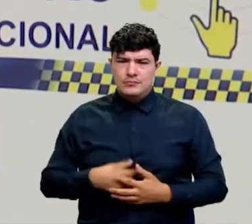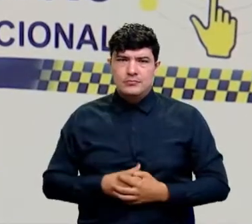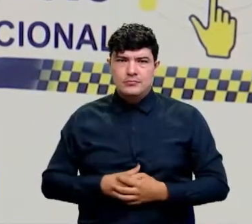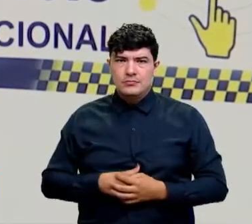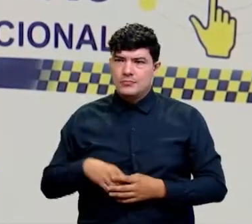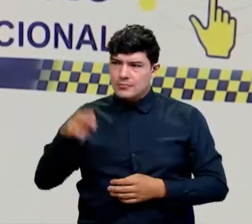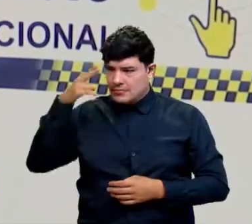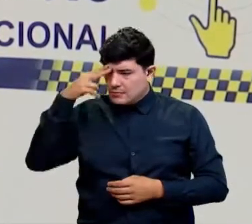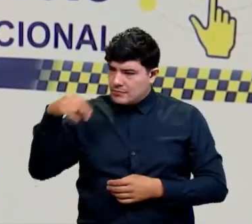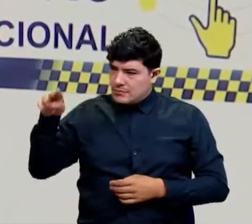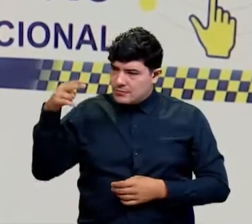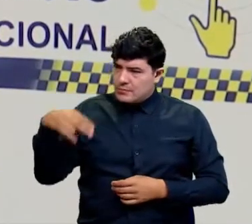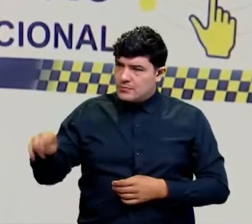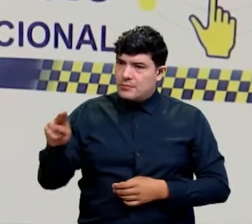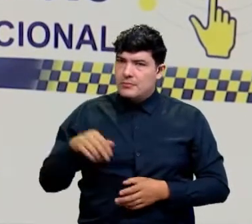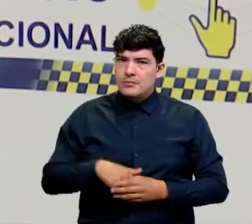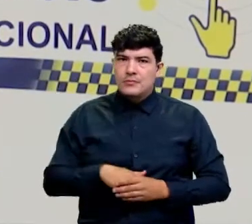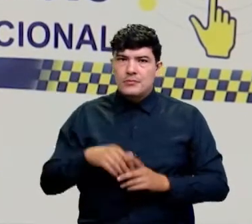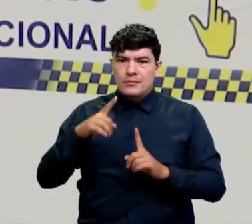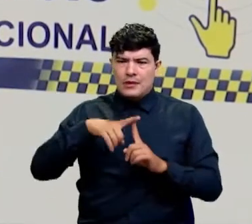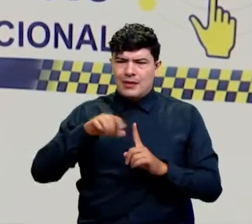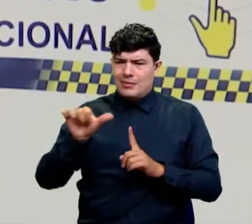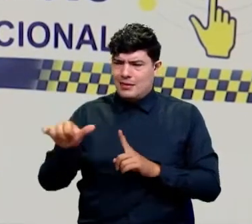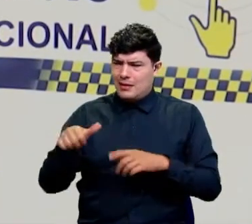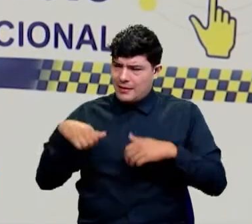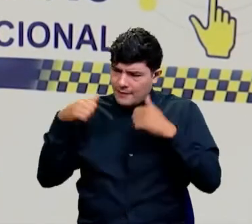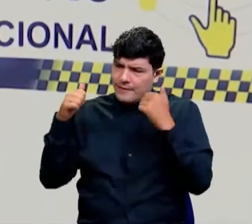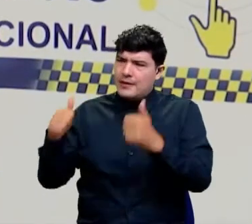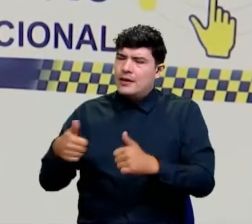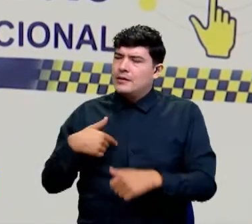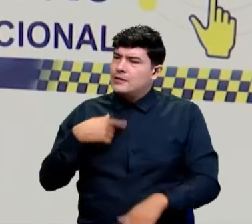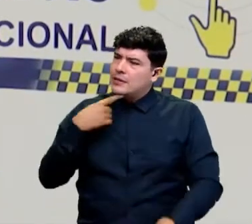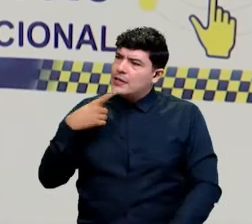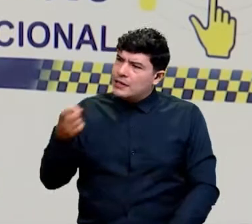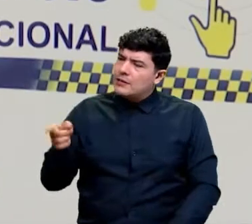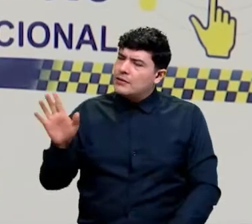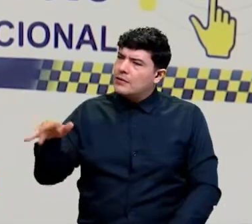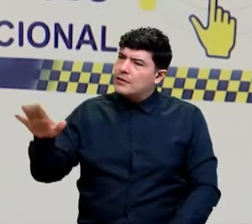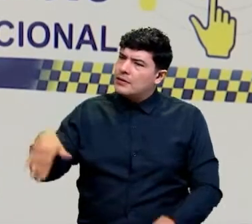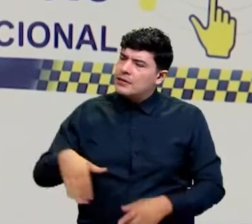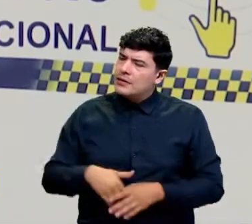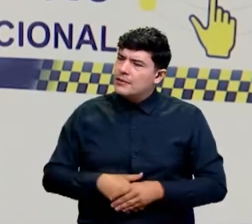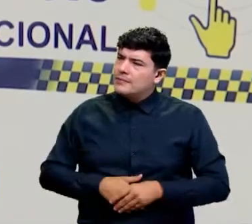me dice el nieto que la tía estaba bien, entonces yo le cansé de decir,